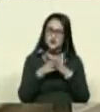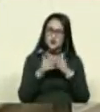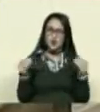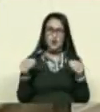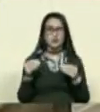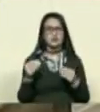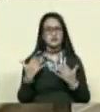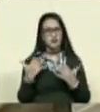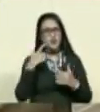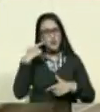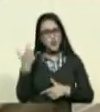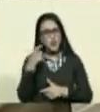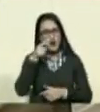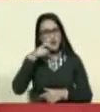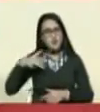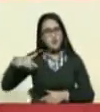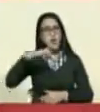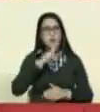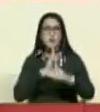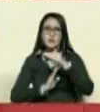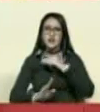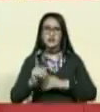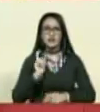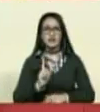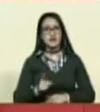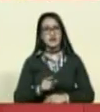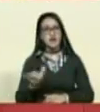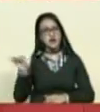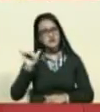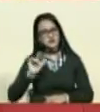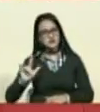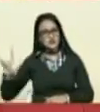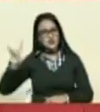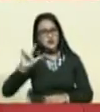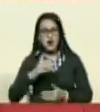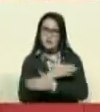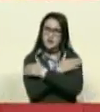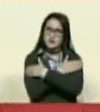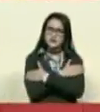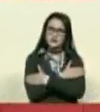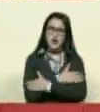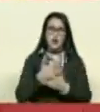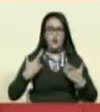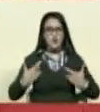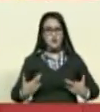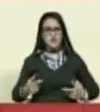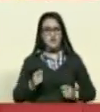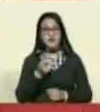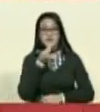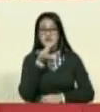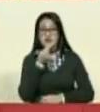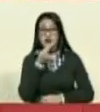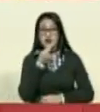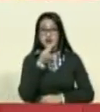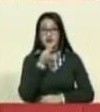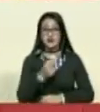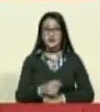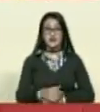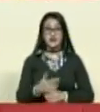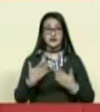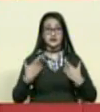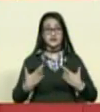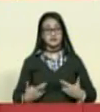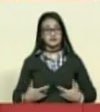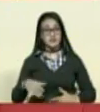Libertadores, vayan a buscar al pueblo humilde, a quererlo, a abrazarlo, con su uniforme verde oliva, su